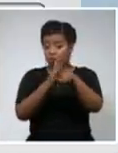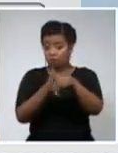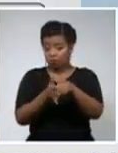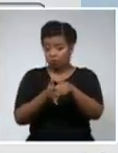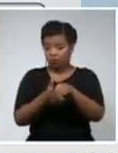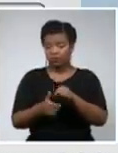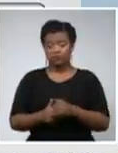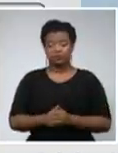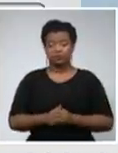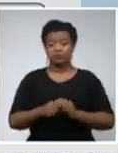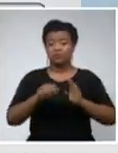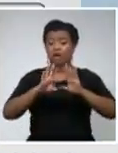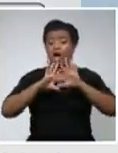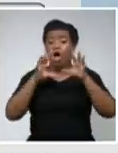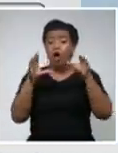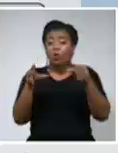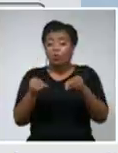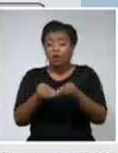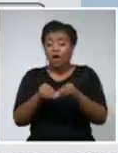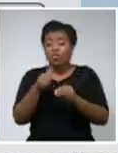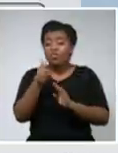Acumula